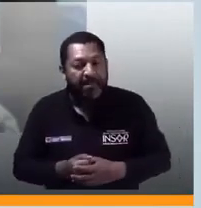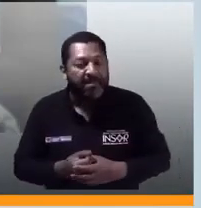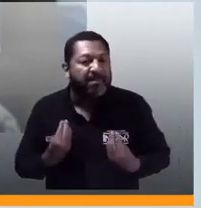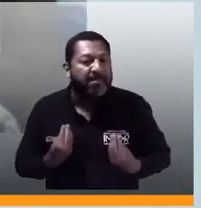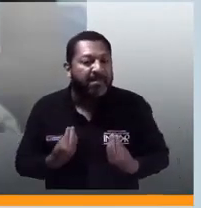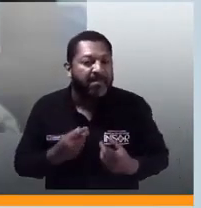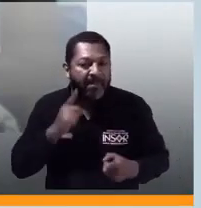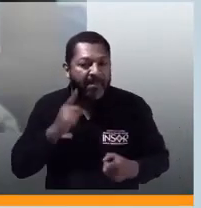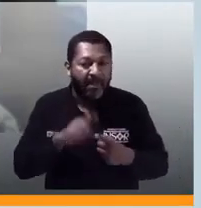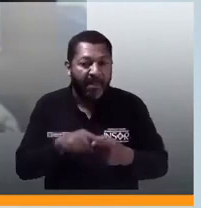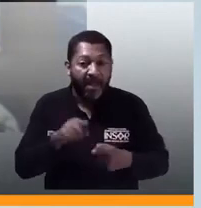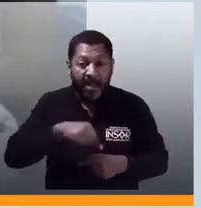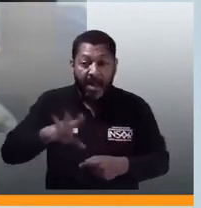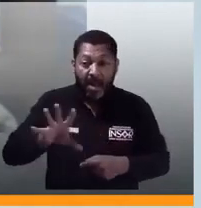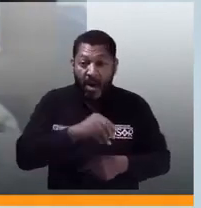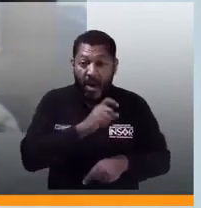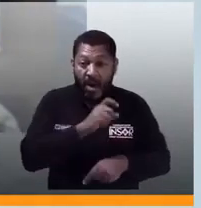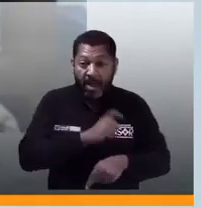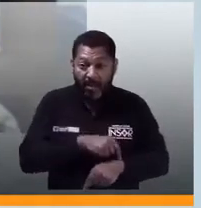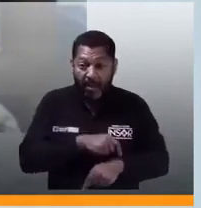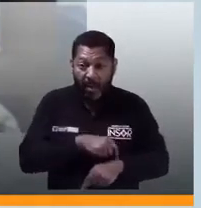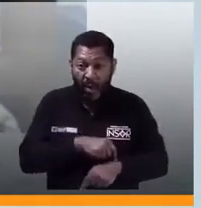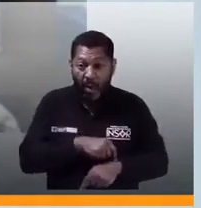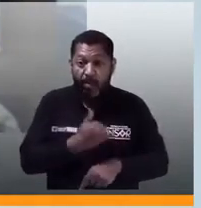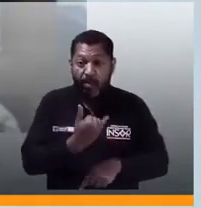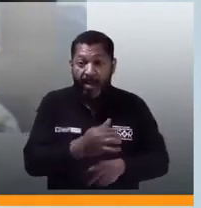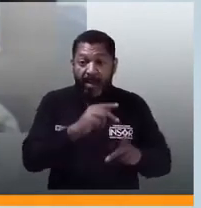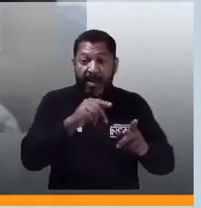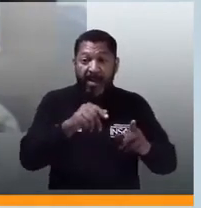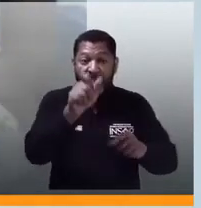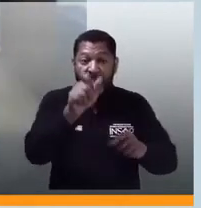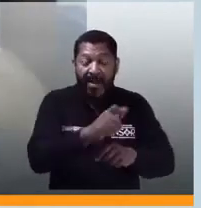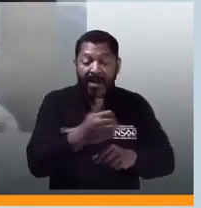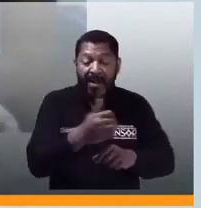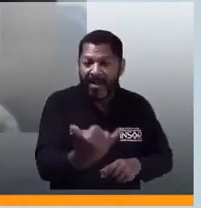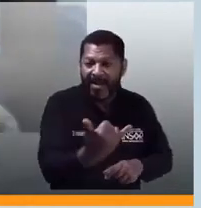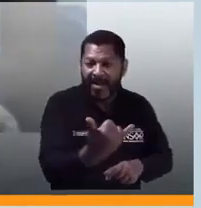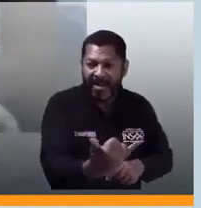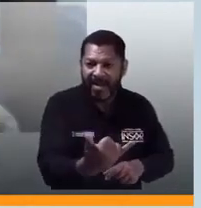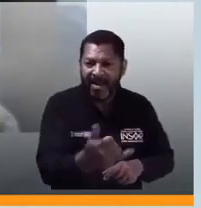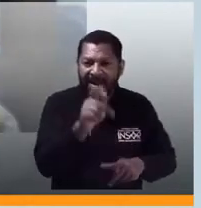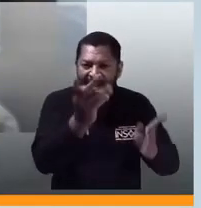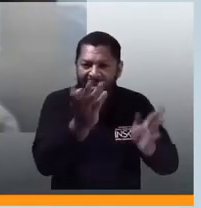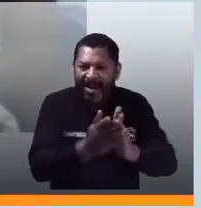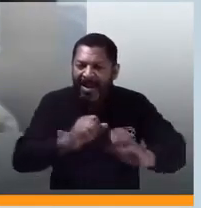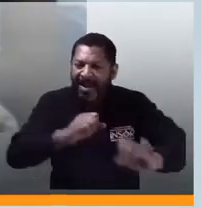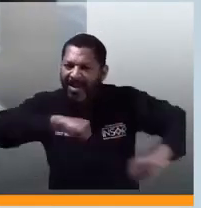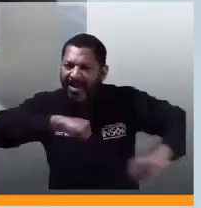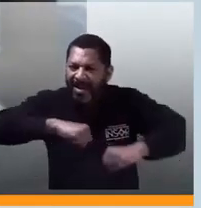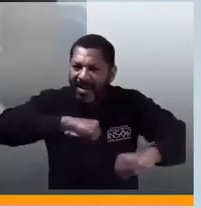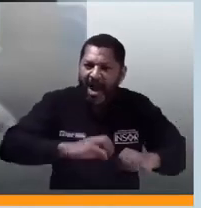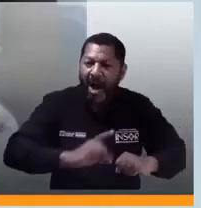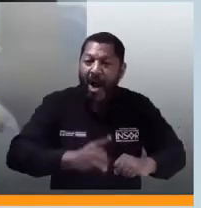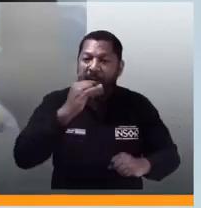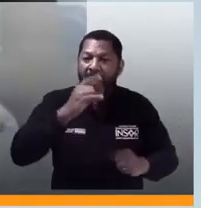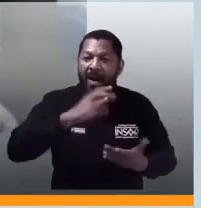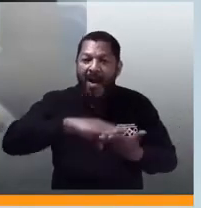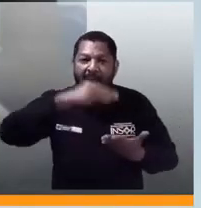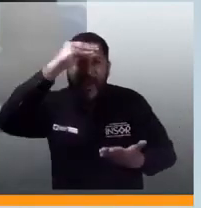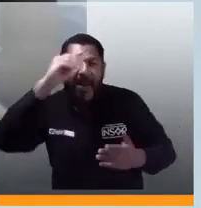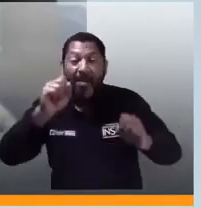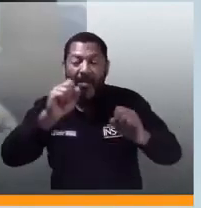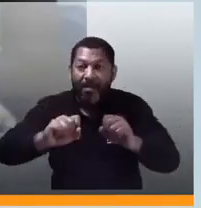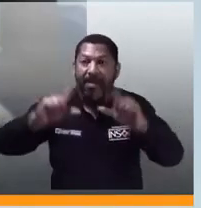que estuviese todo el tiempo el participante activo, receptivo a prender su cámara,